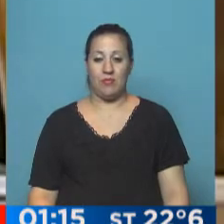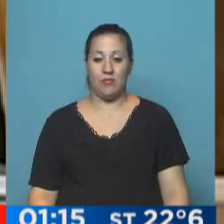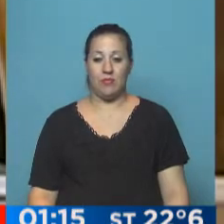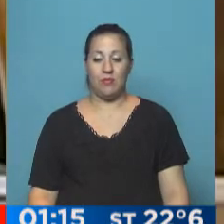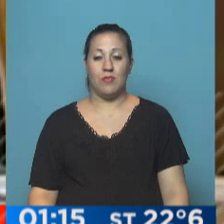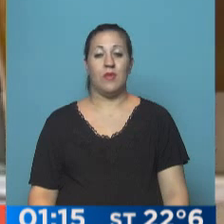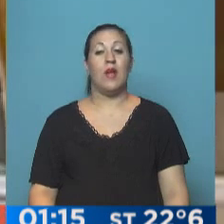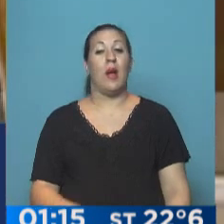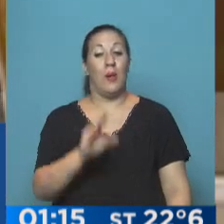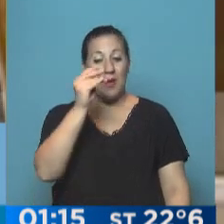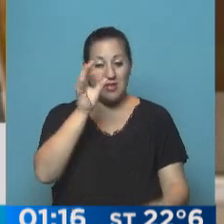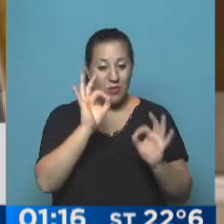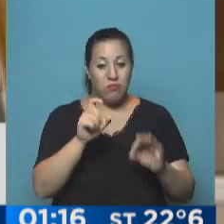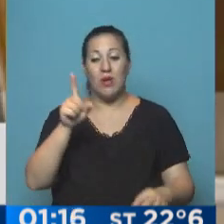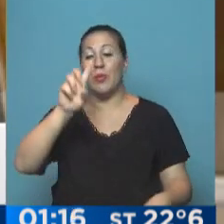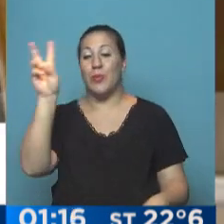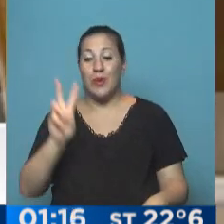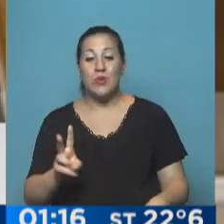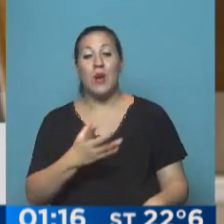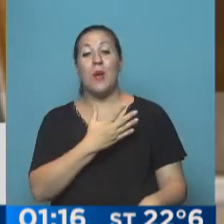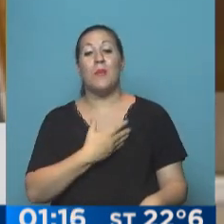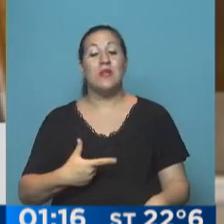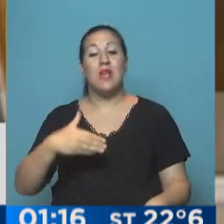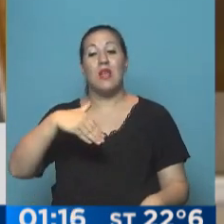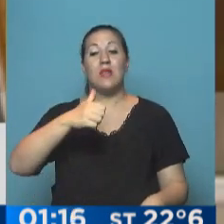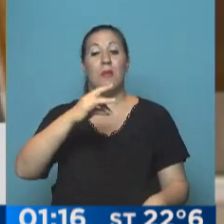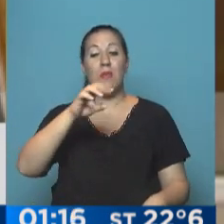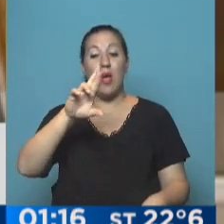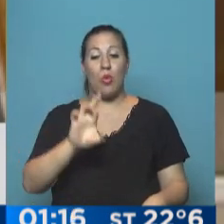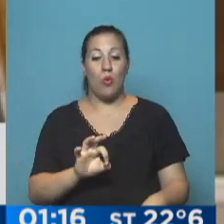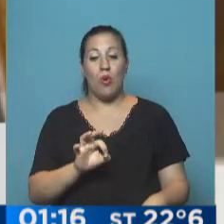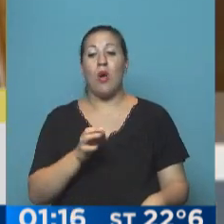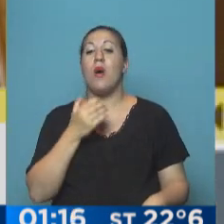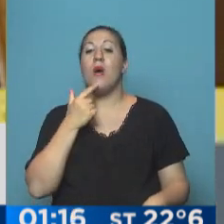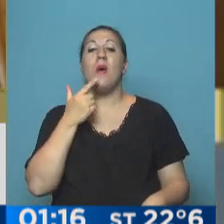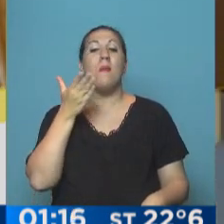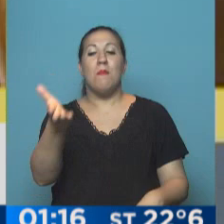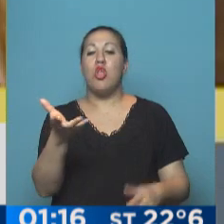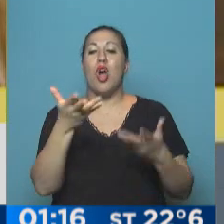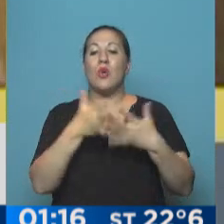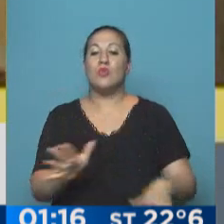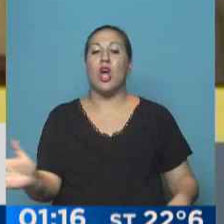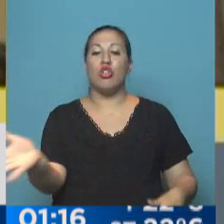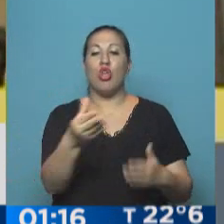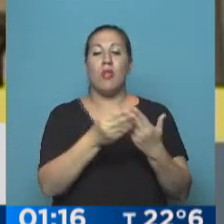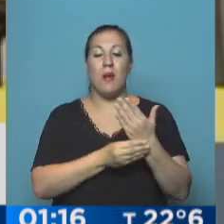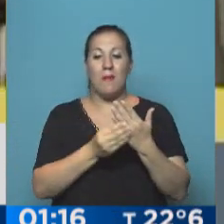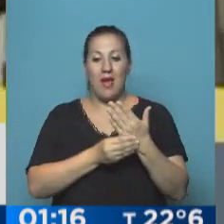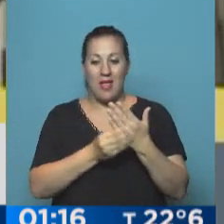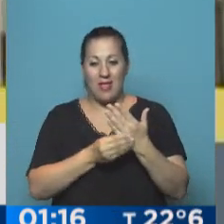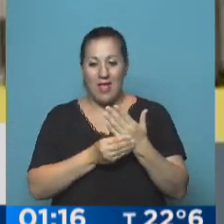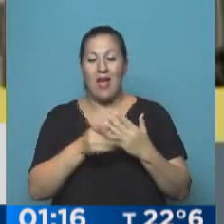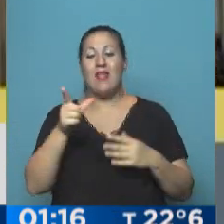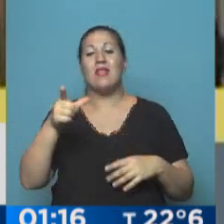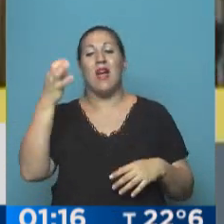De Brasil nos vamos a Venezuela. El presidente Nicolás Maduro pidió la renuncia de todo su gabinete después del resultado adverso en las elecciones